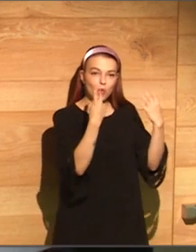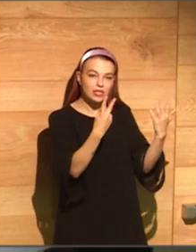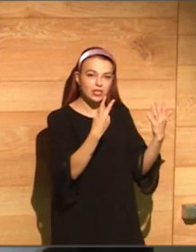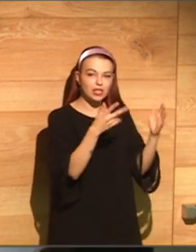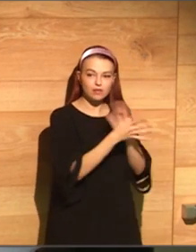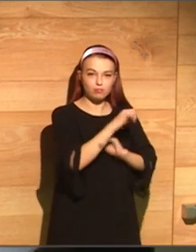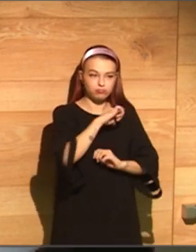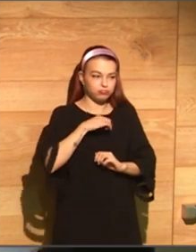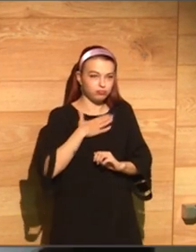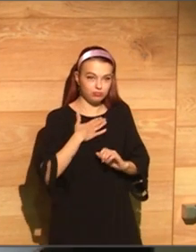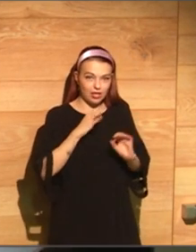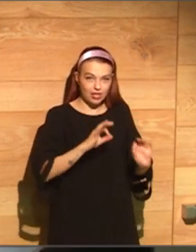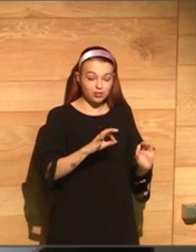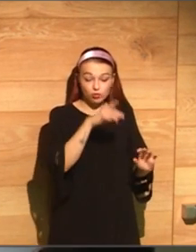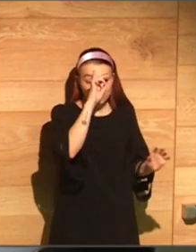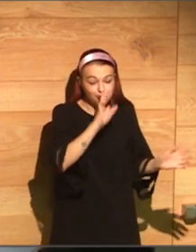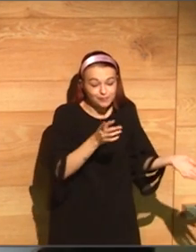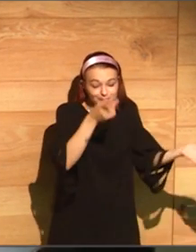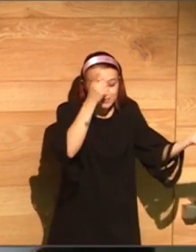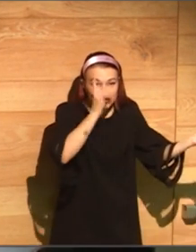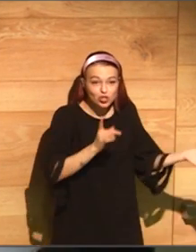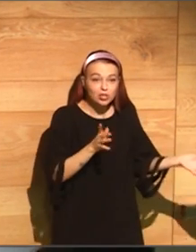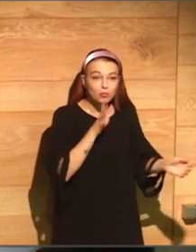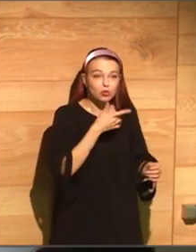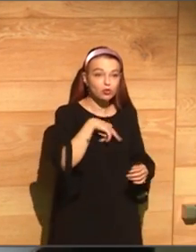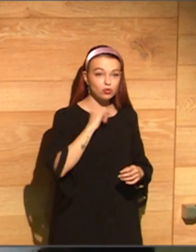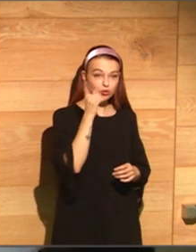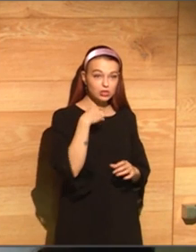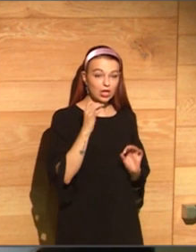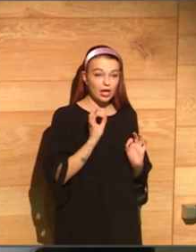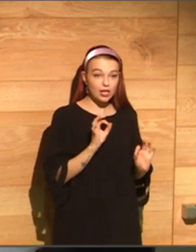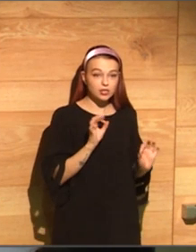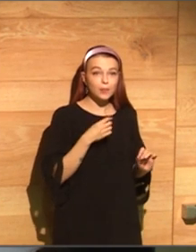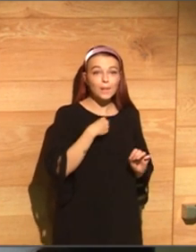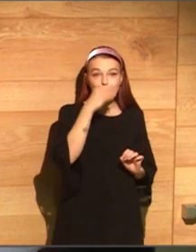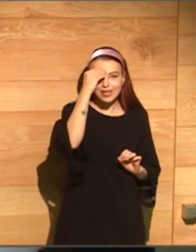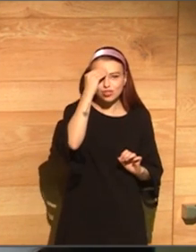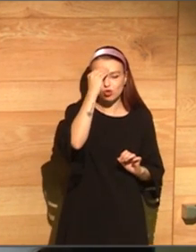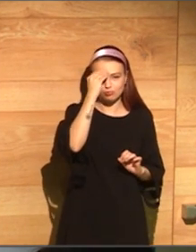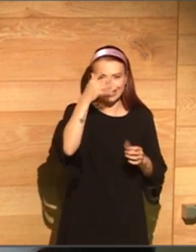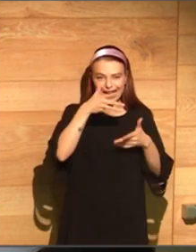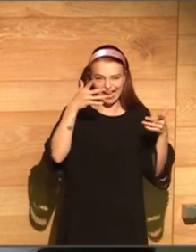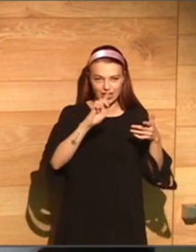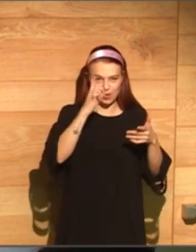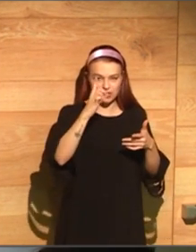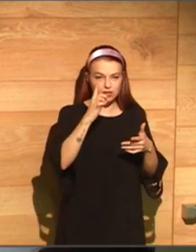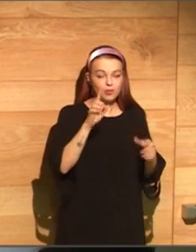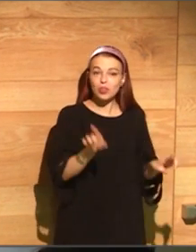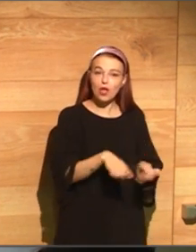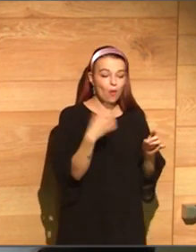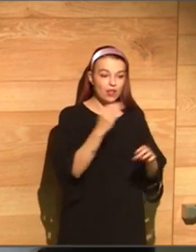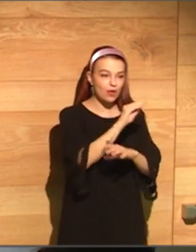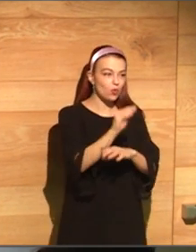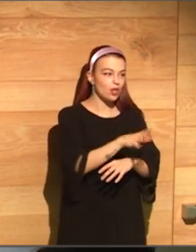autóctonos, ¿eh? Somos autárquicos. No lo sé. Nosotros con la cara que tenemos, me imagino que es la XL. Me da igual, pero que lo cuiden, porque aquí hay